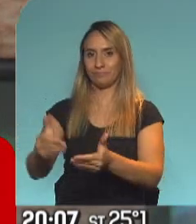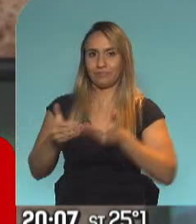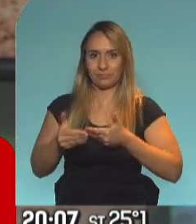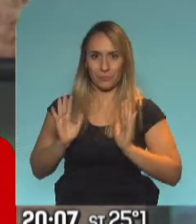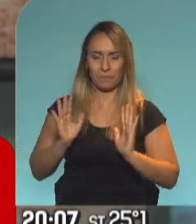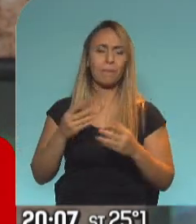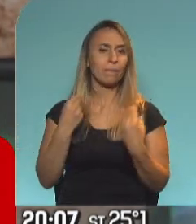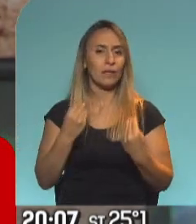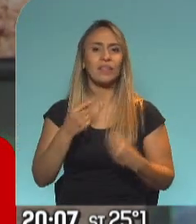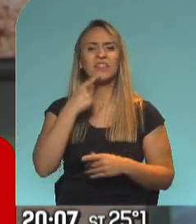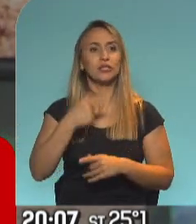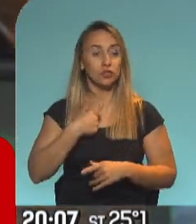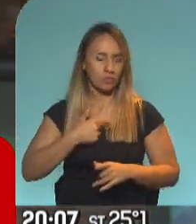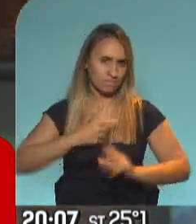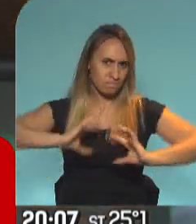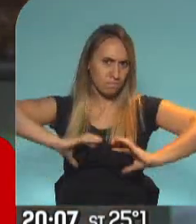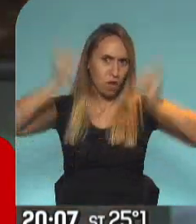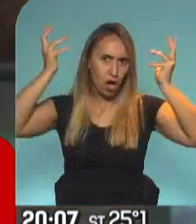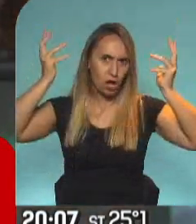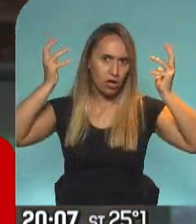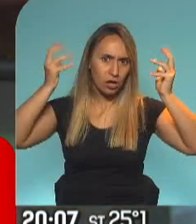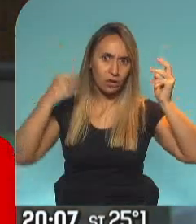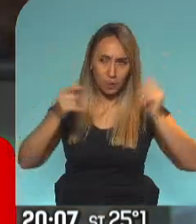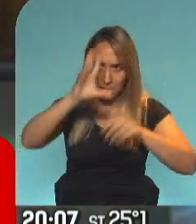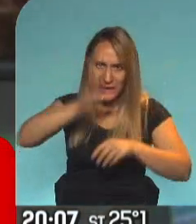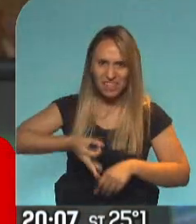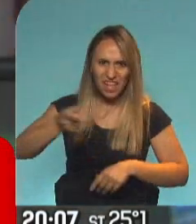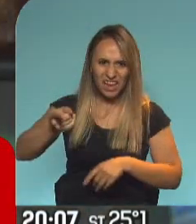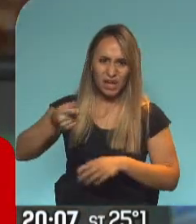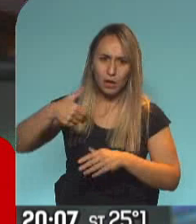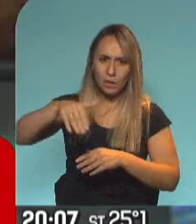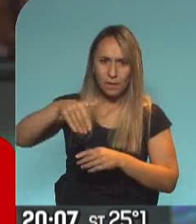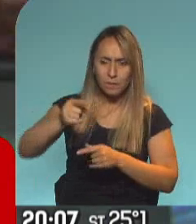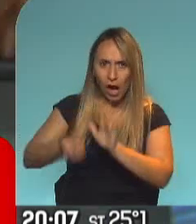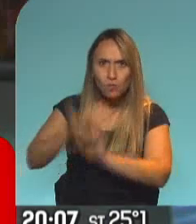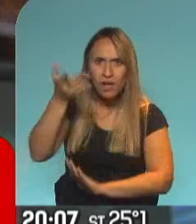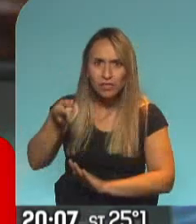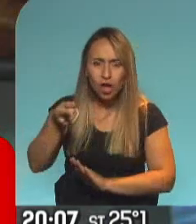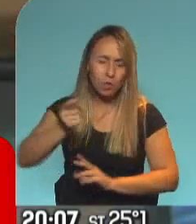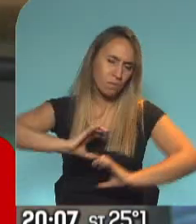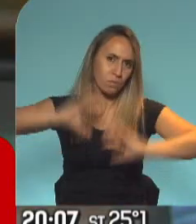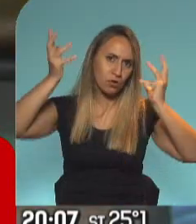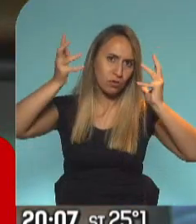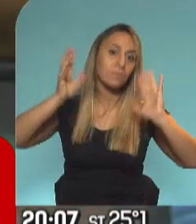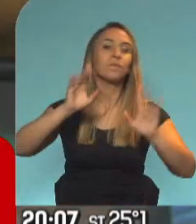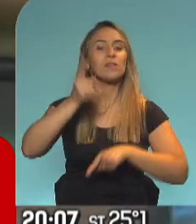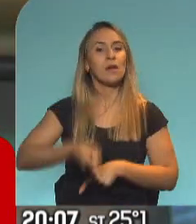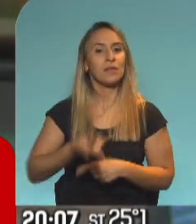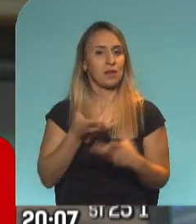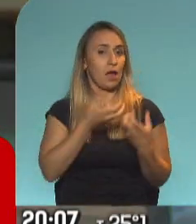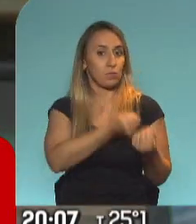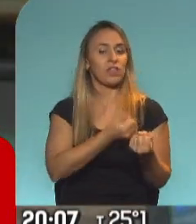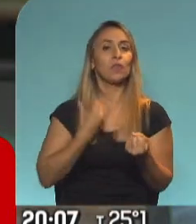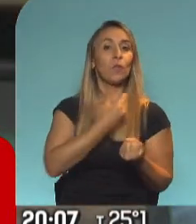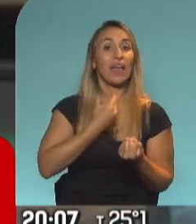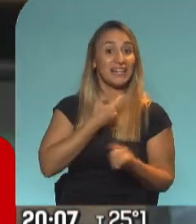es, yo puse el grito en el cielo, dice Alberto Fernández, cuando se enteró de la posibilidad de este aumento. Pero también dice, amparando a Ginés González